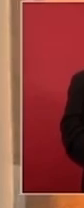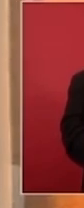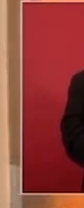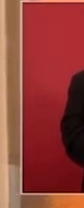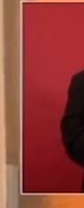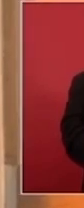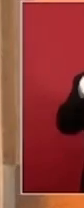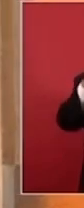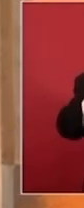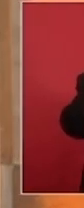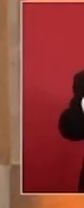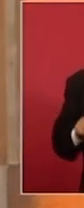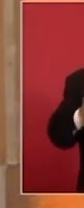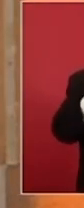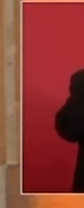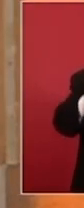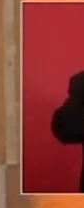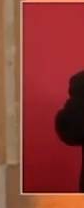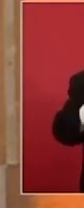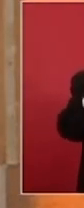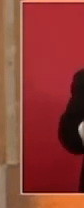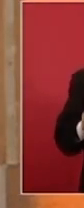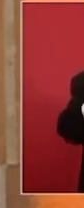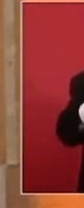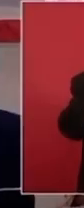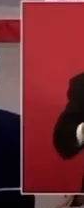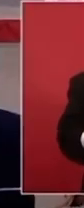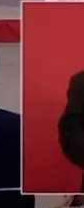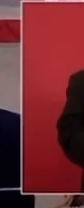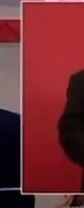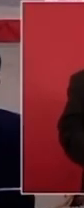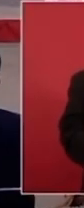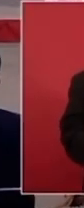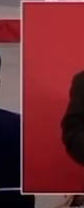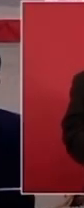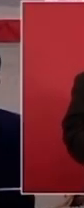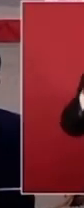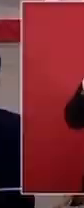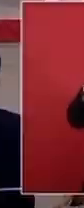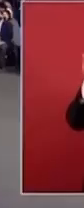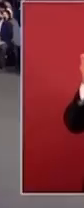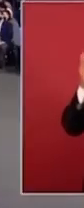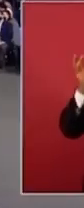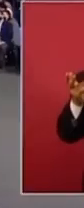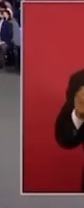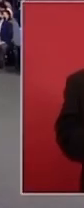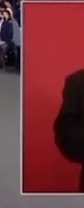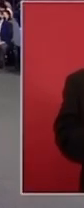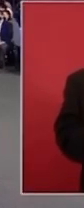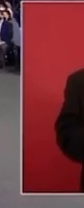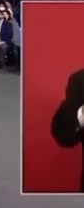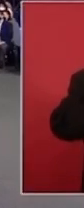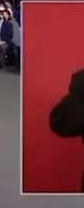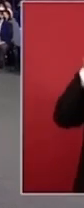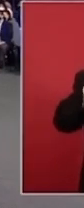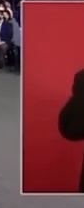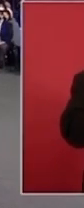Y la lucha por la paz y la seguridad internacionales. Entonces, esto es lo que nos